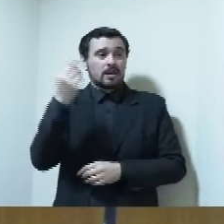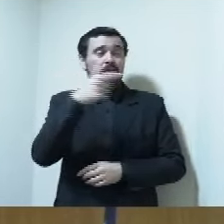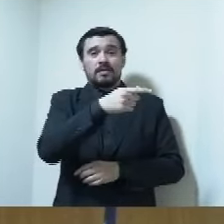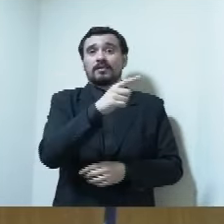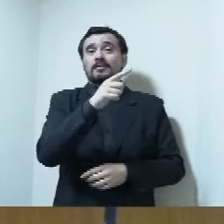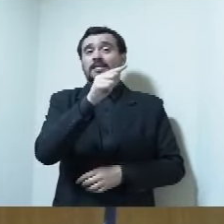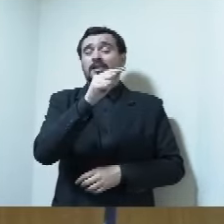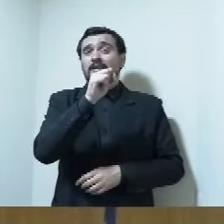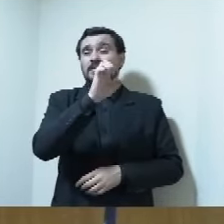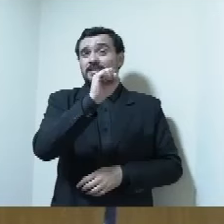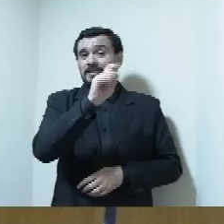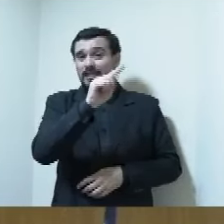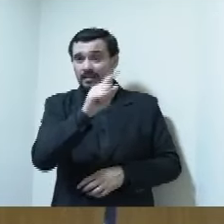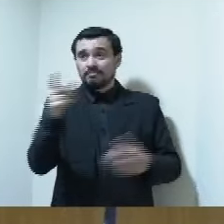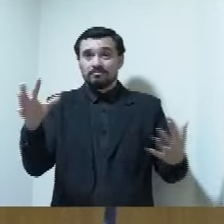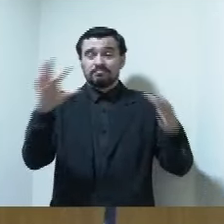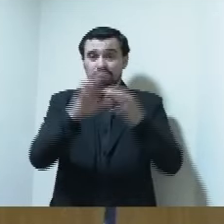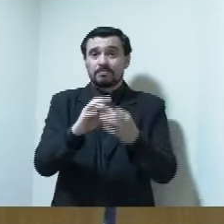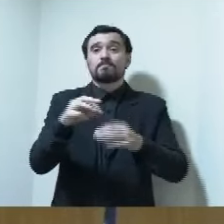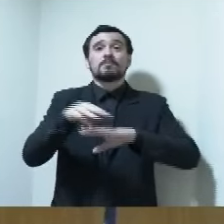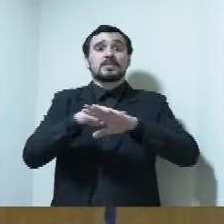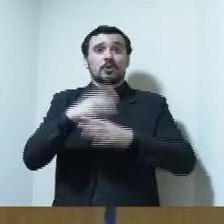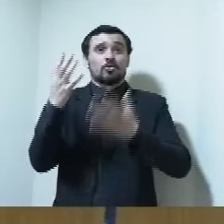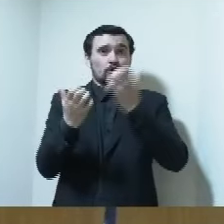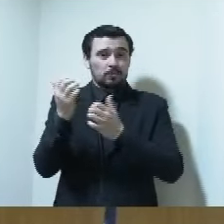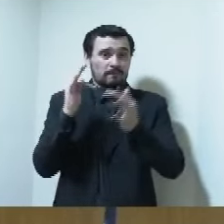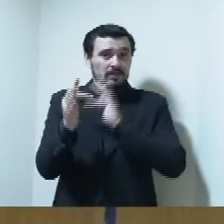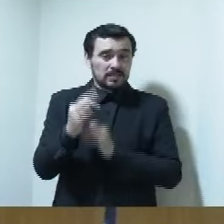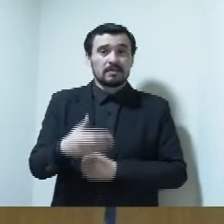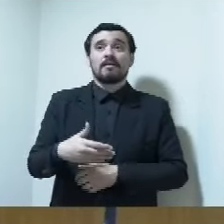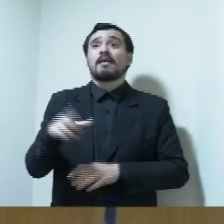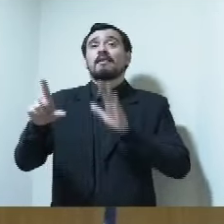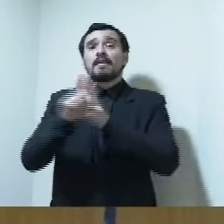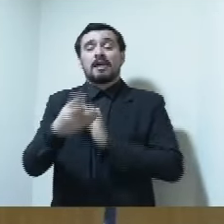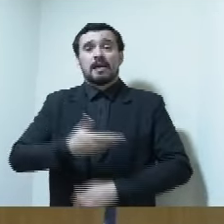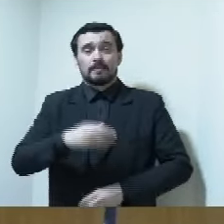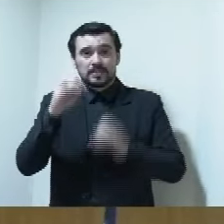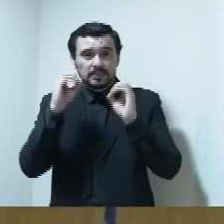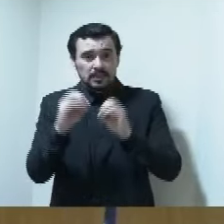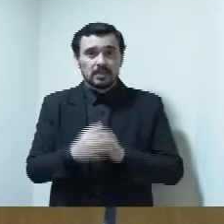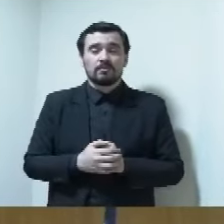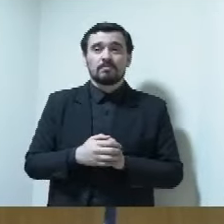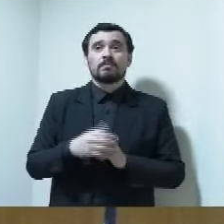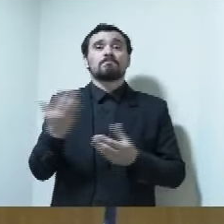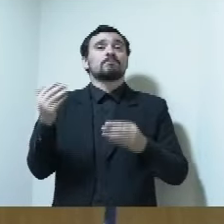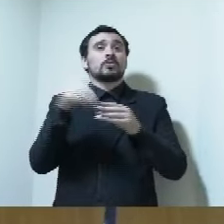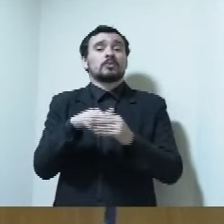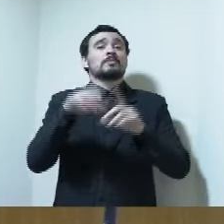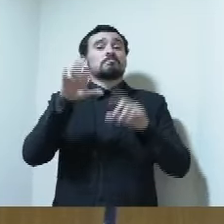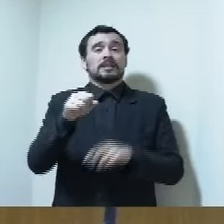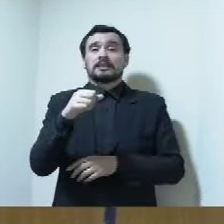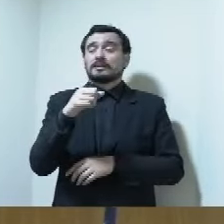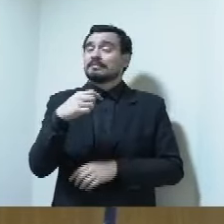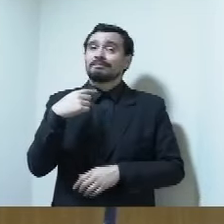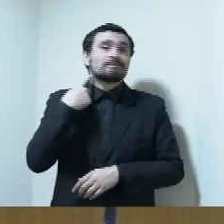DENIT, la creación del Ministerio de Economía y Finanzas, la aprobación de la Ley Hambre Cero, esta como la política pública más ambiciosa